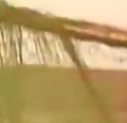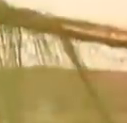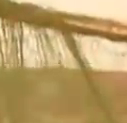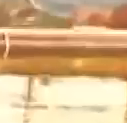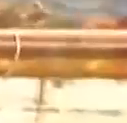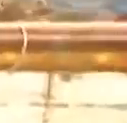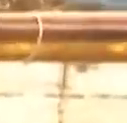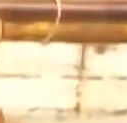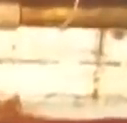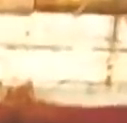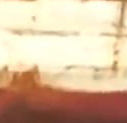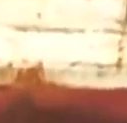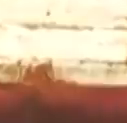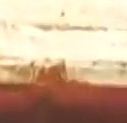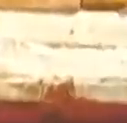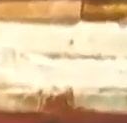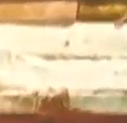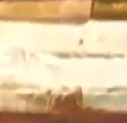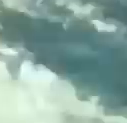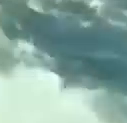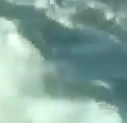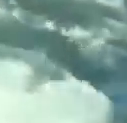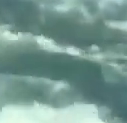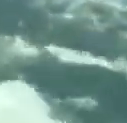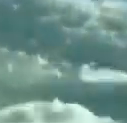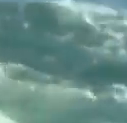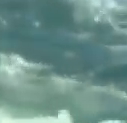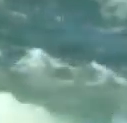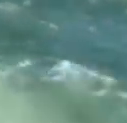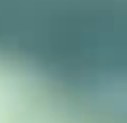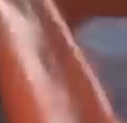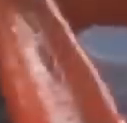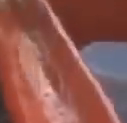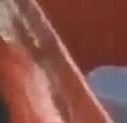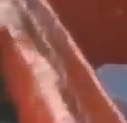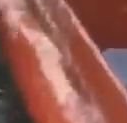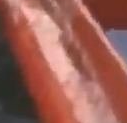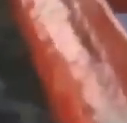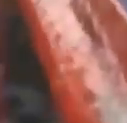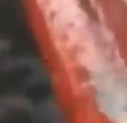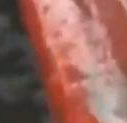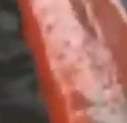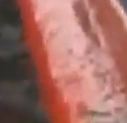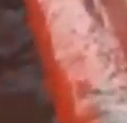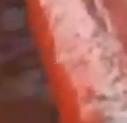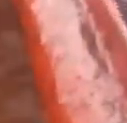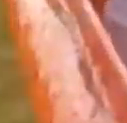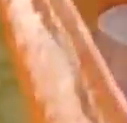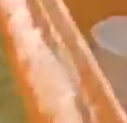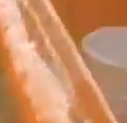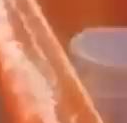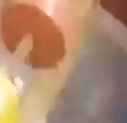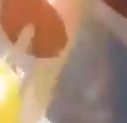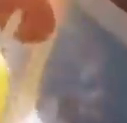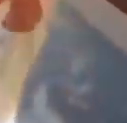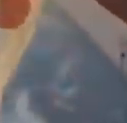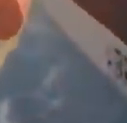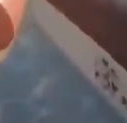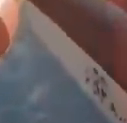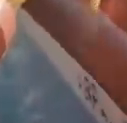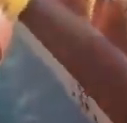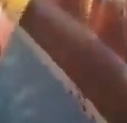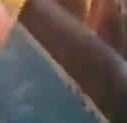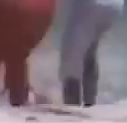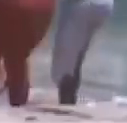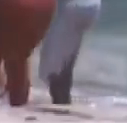es la más peligrosa del mundo muy sacrificada y muy riesgosa esta madre tierra produce para que todos vivamos aquí honrados